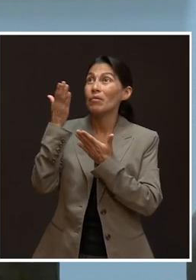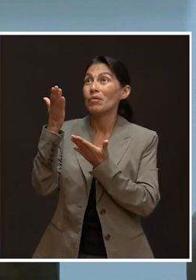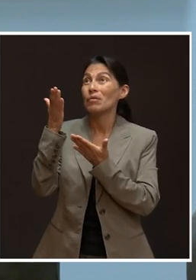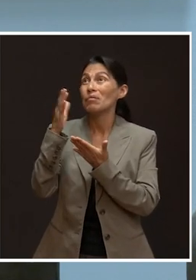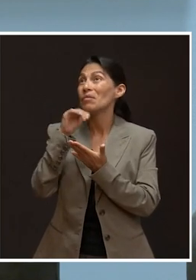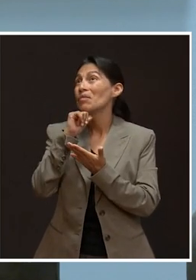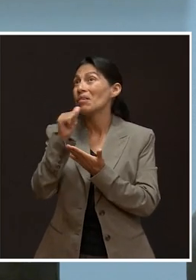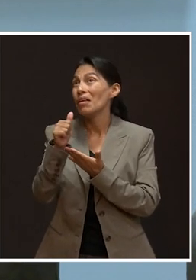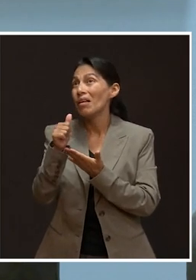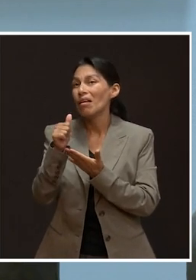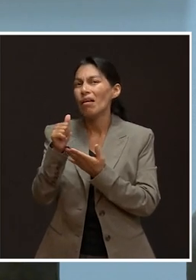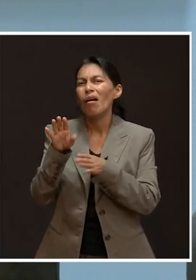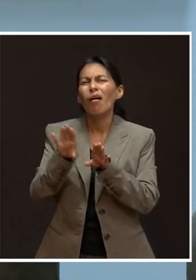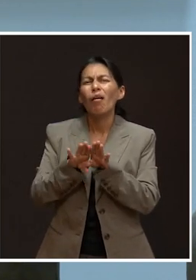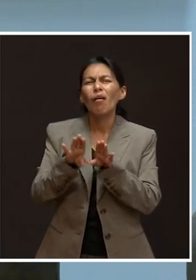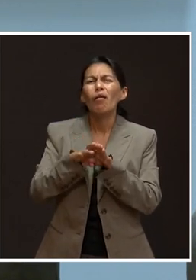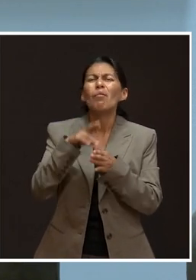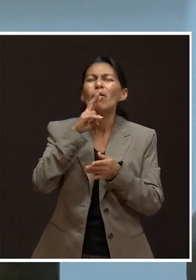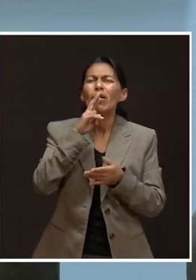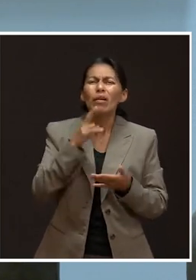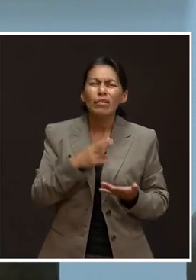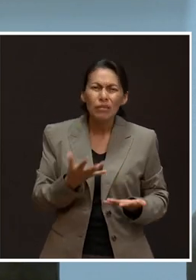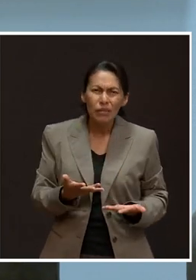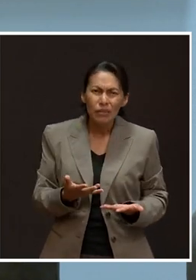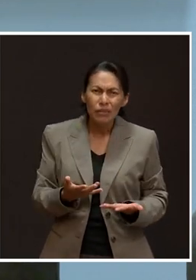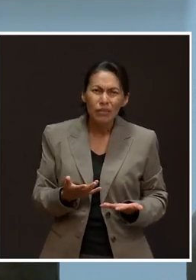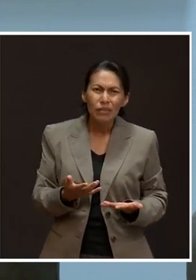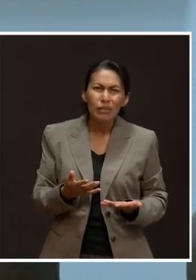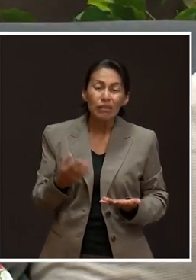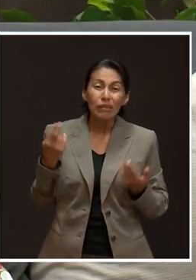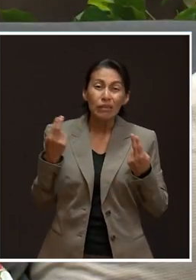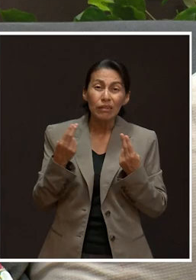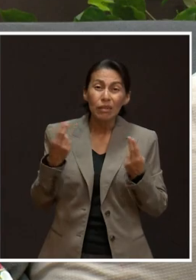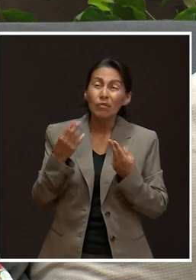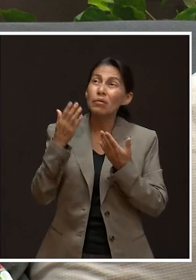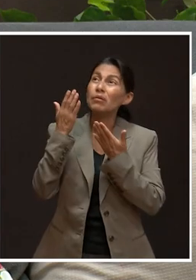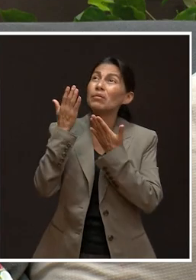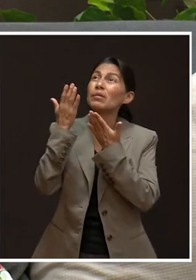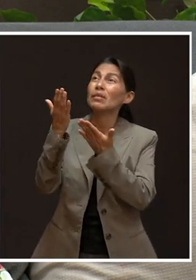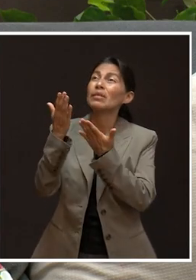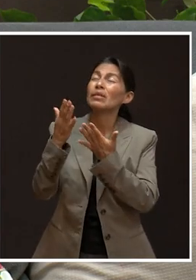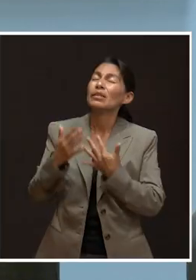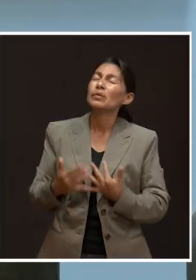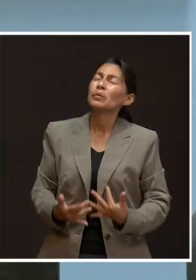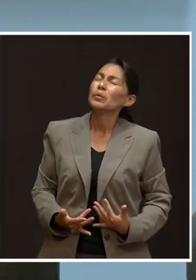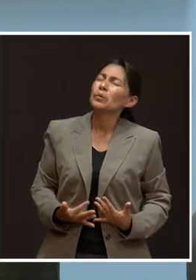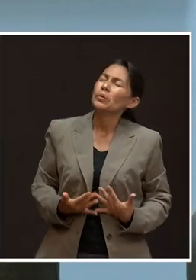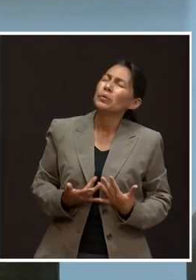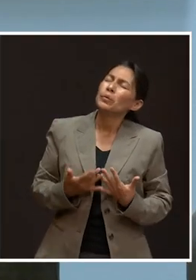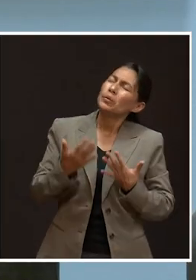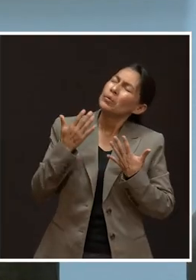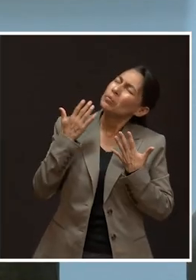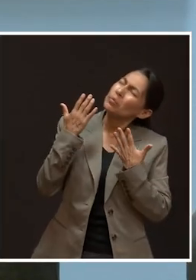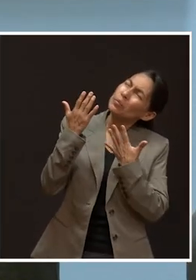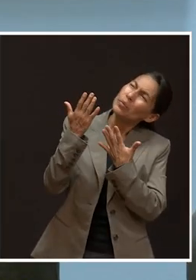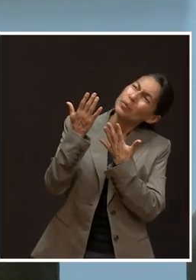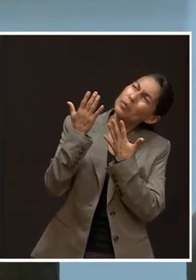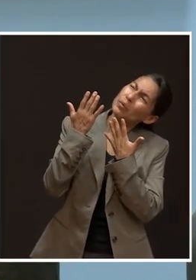pedimos con fervor. Sí, la verdad. Hay tantas cosas que Dios quiere darnos,